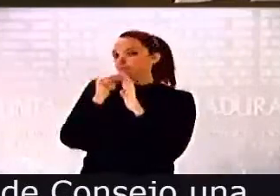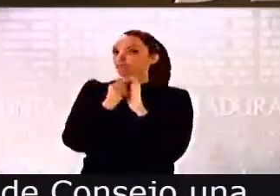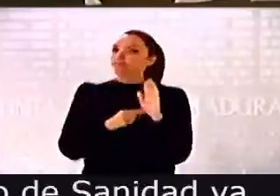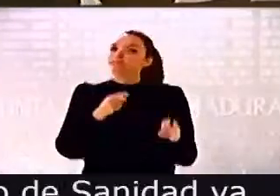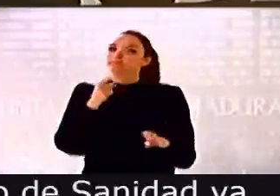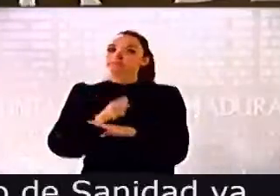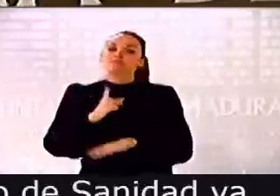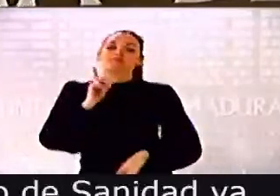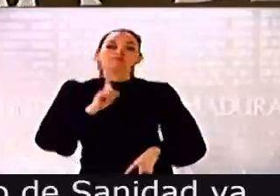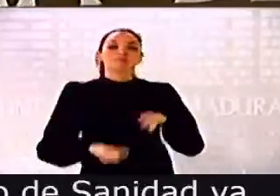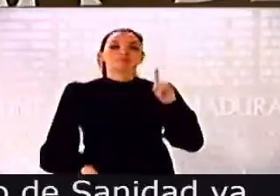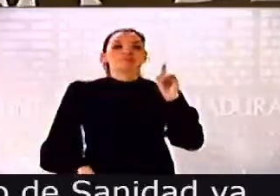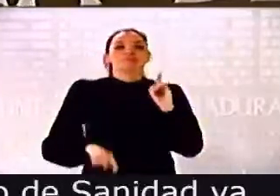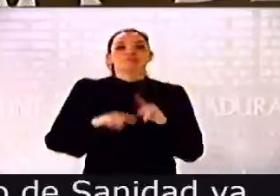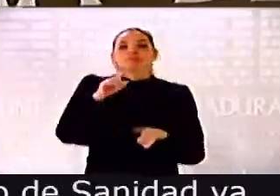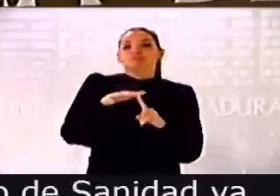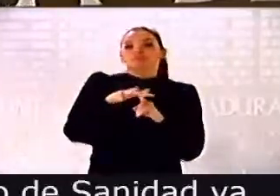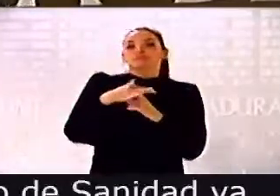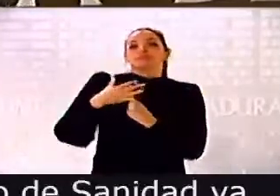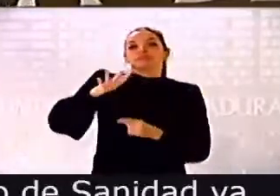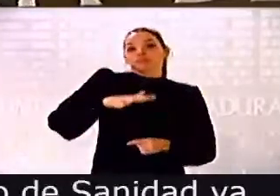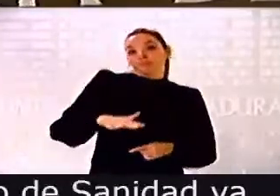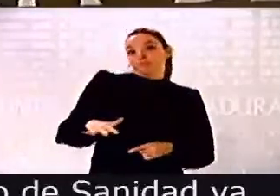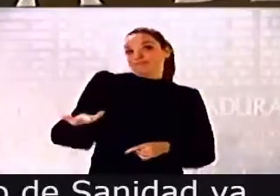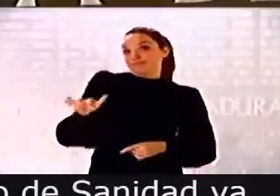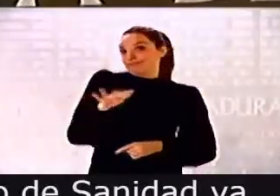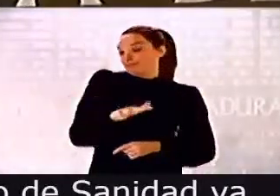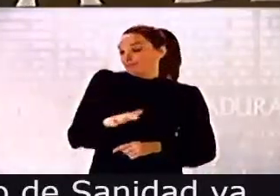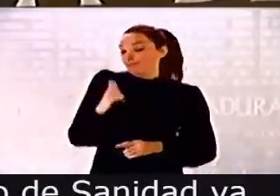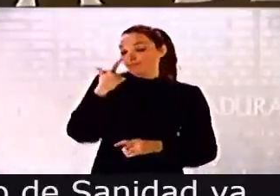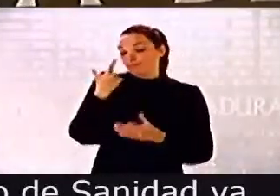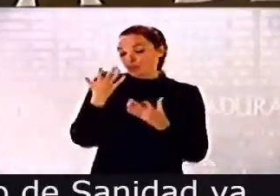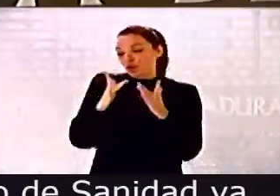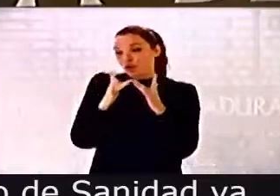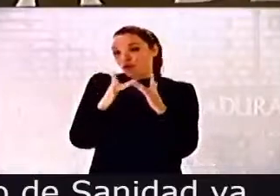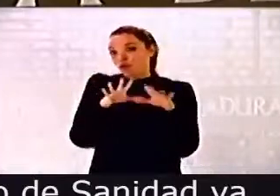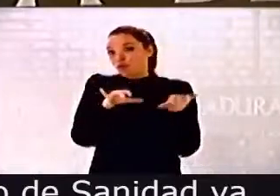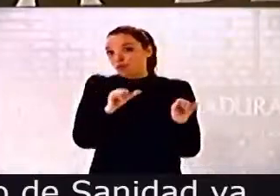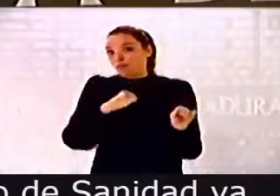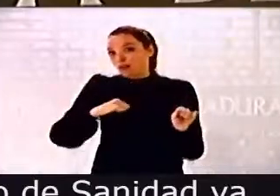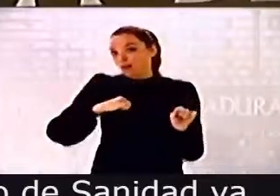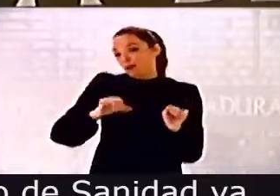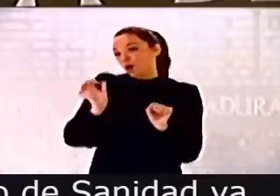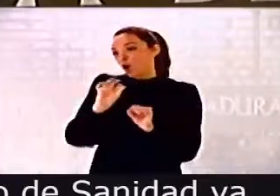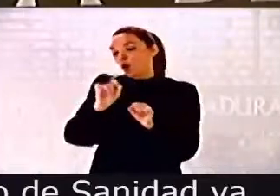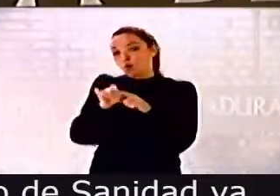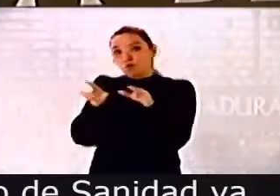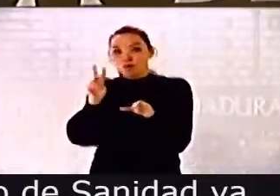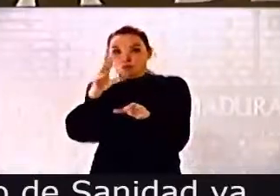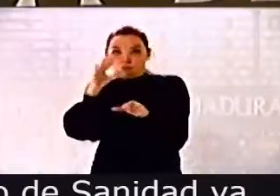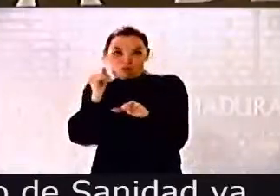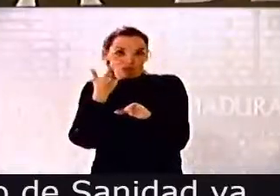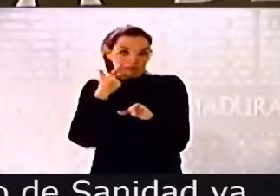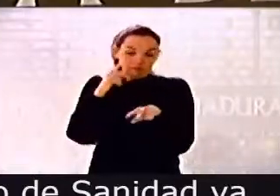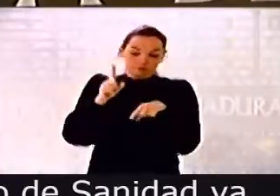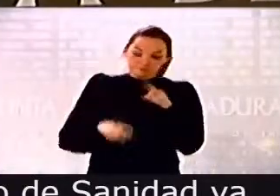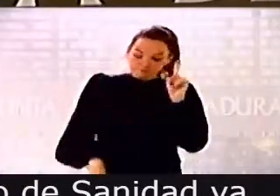cómo estuviese en ese momento la ocupación de camas hospitalarias y de UCI